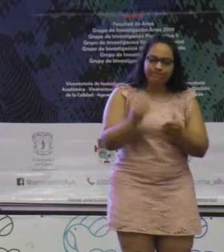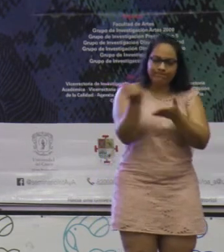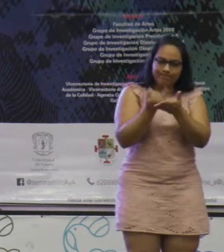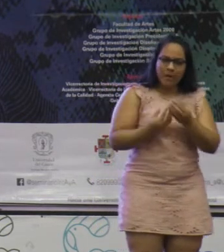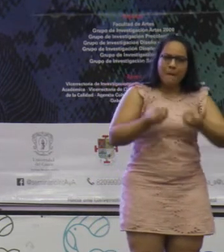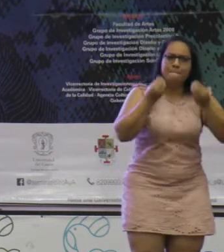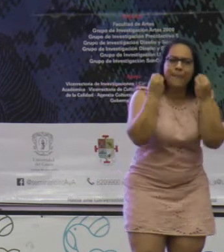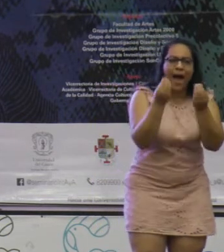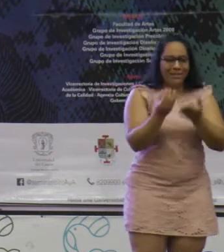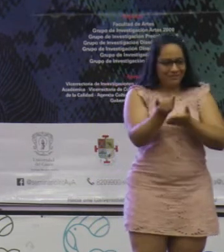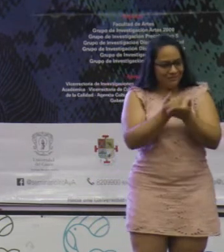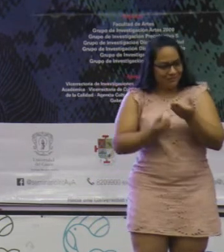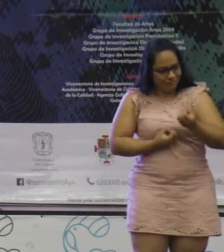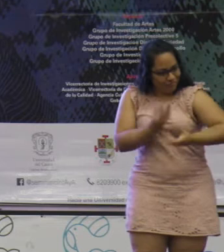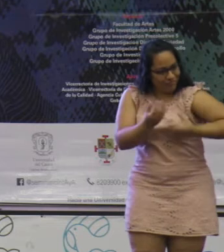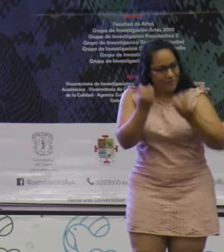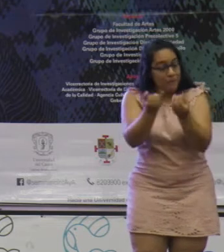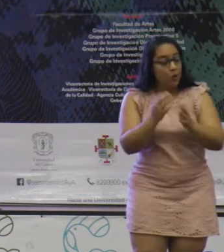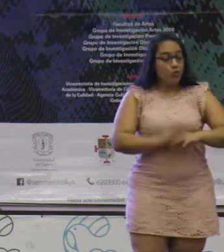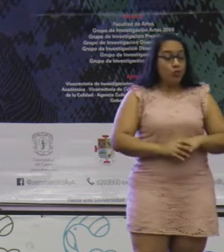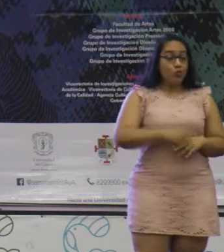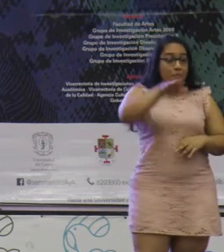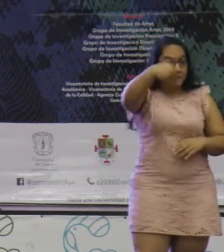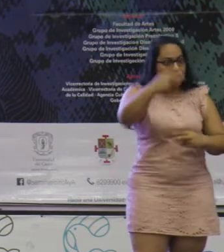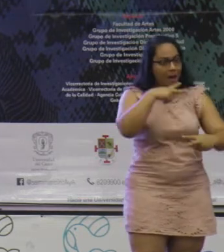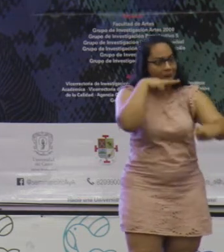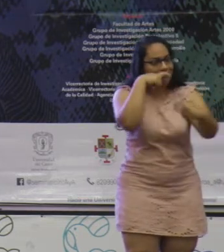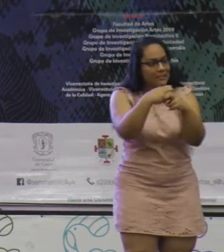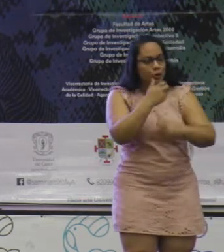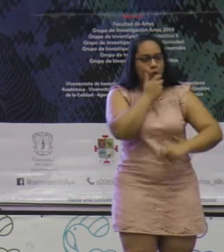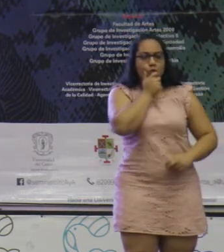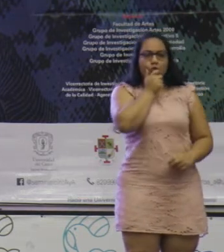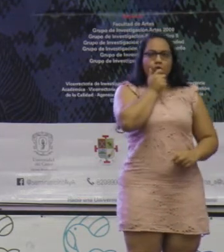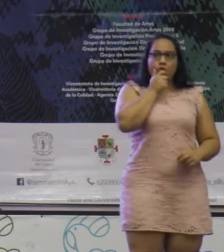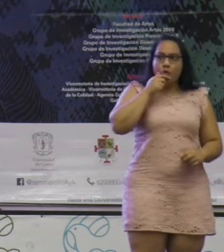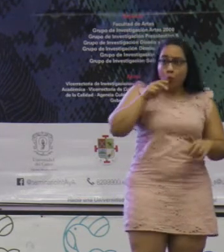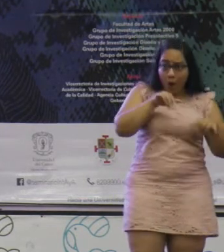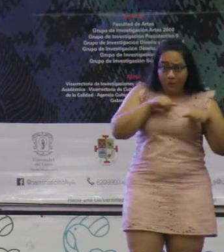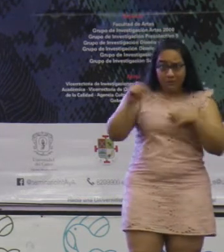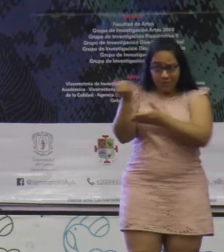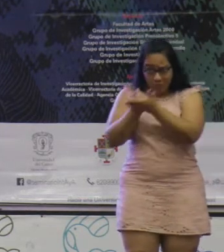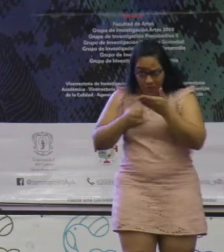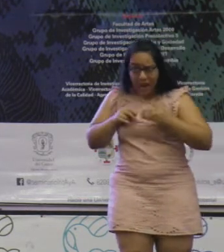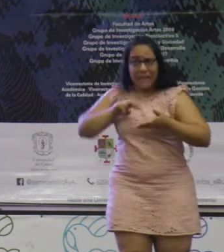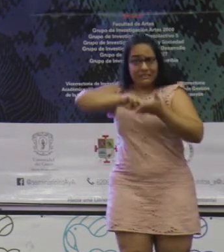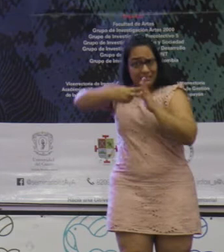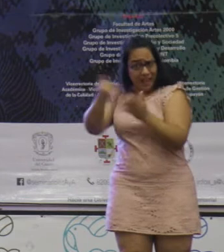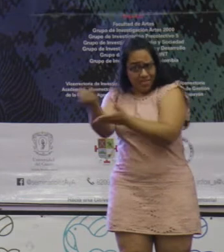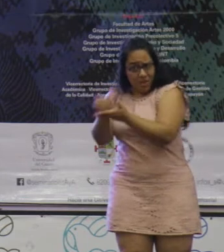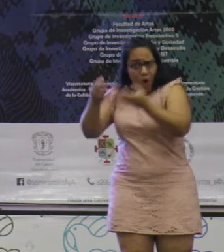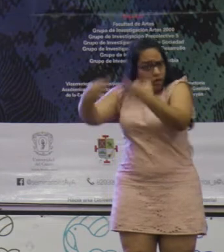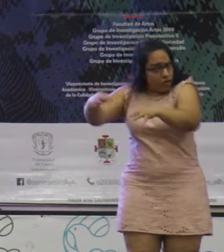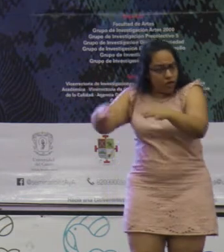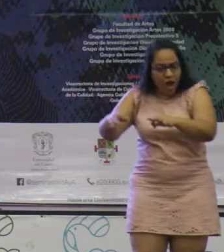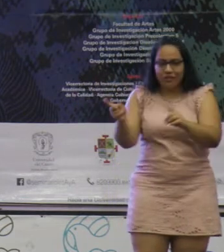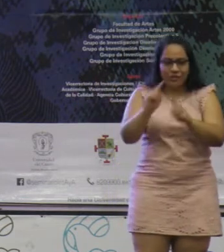qué hacemos una imagen? La cosa se pone muchísimo más compleja cuando entendemos que todas las ilustraciones no son dibujos y cuando rompemos ese